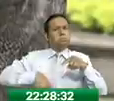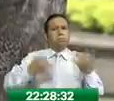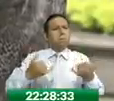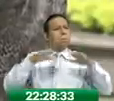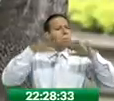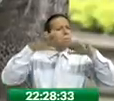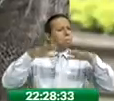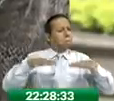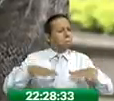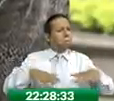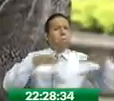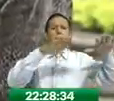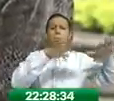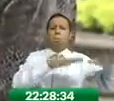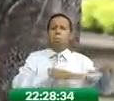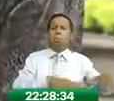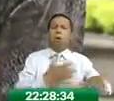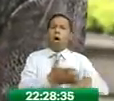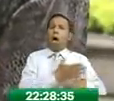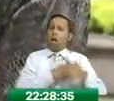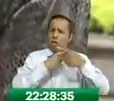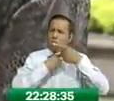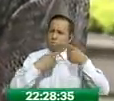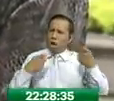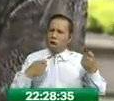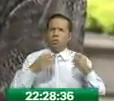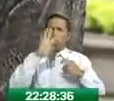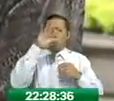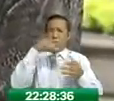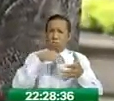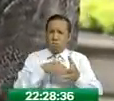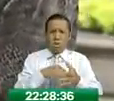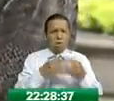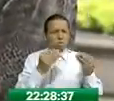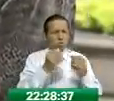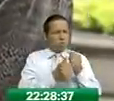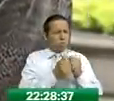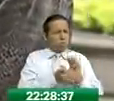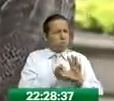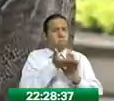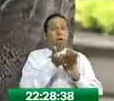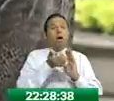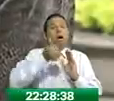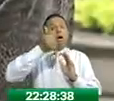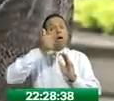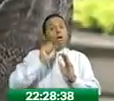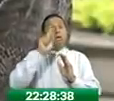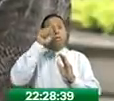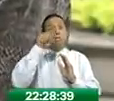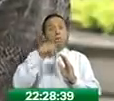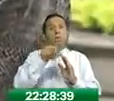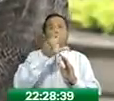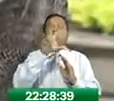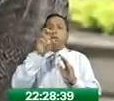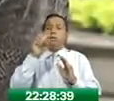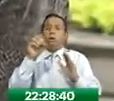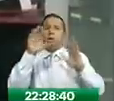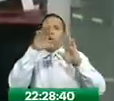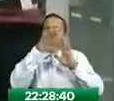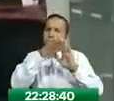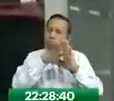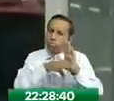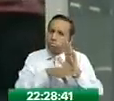tuvimos 4.900 emergencias respiratorias, el día de ayer 1.300 emergencias